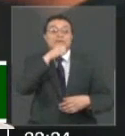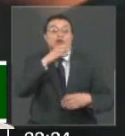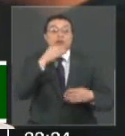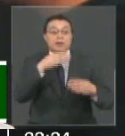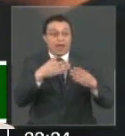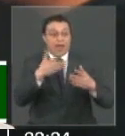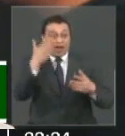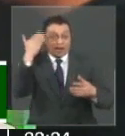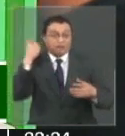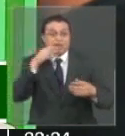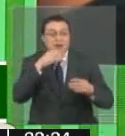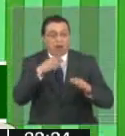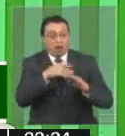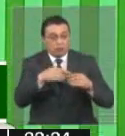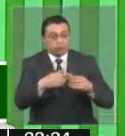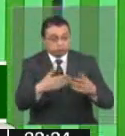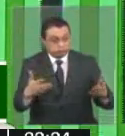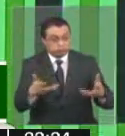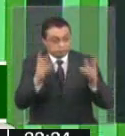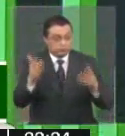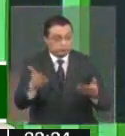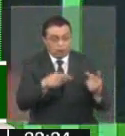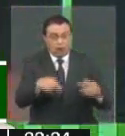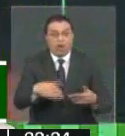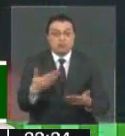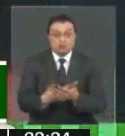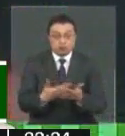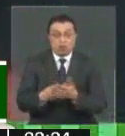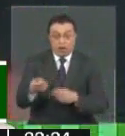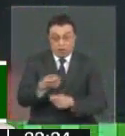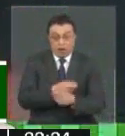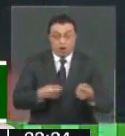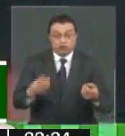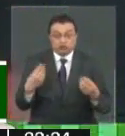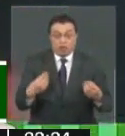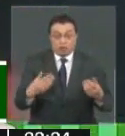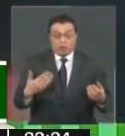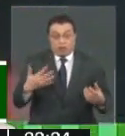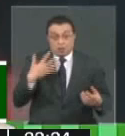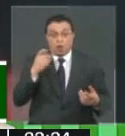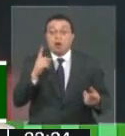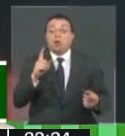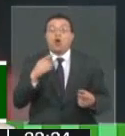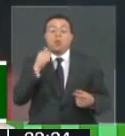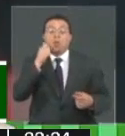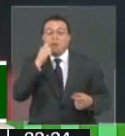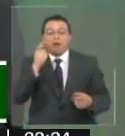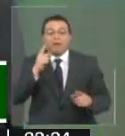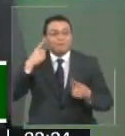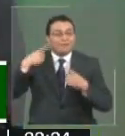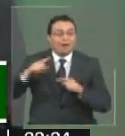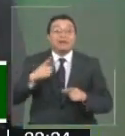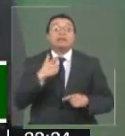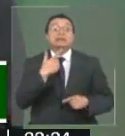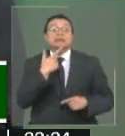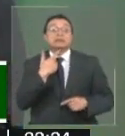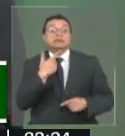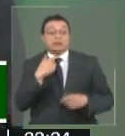Bueno, me imagino que también se están perdiendo una oportunidad de negocio interesante, ya si no quieren verlos desde el punto de vista humano y de los